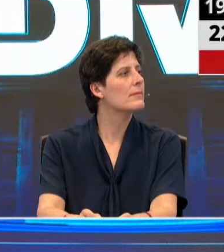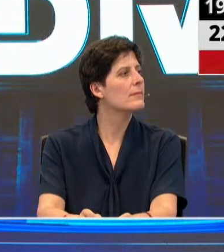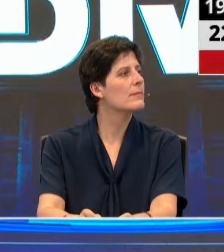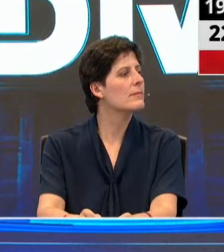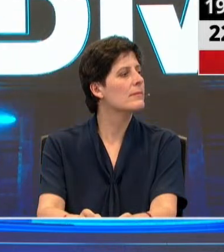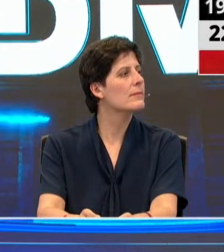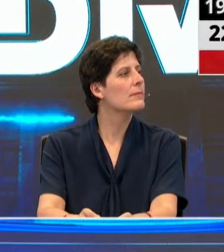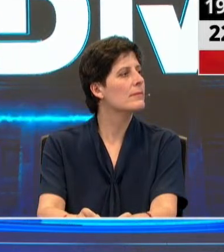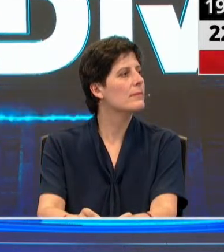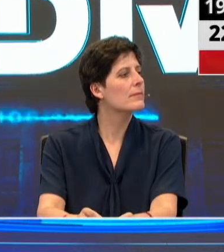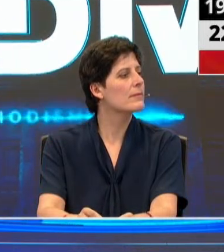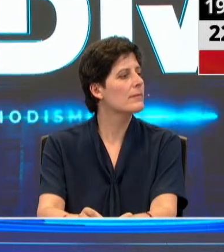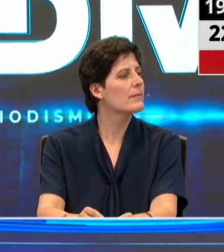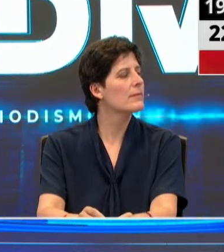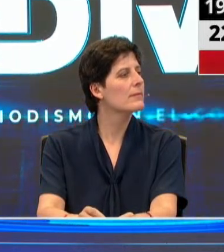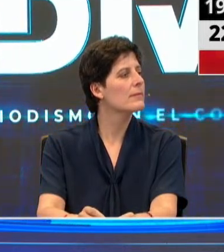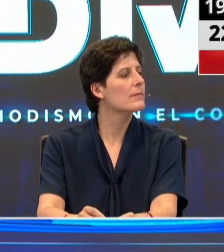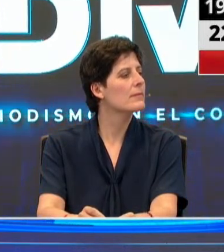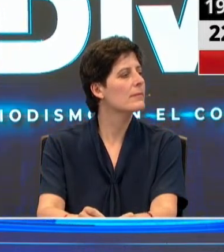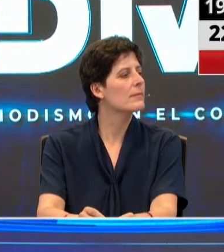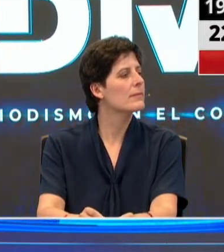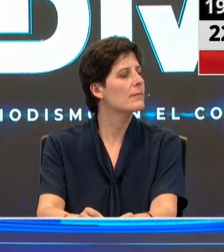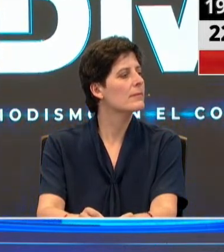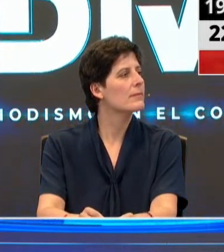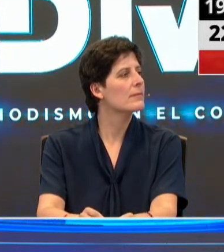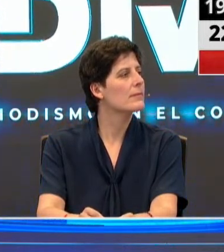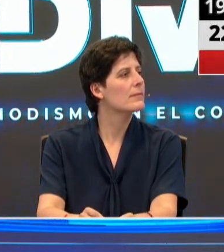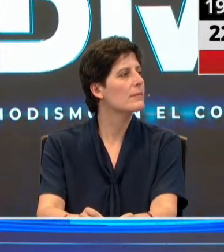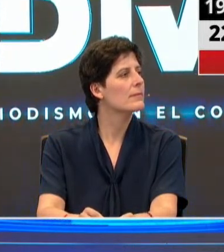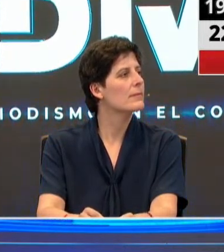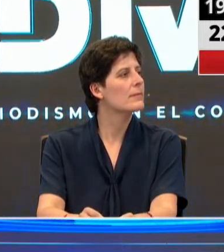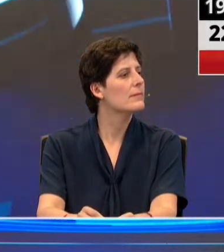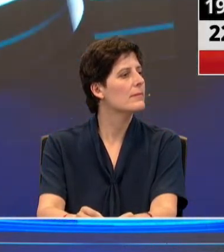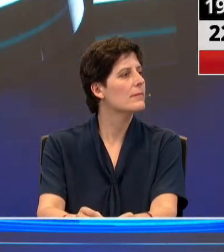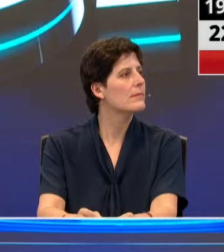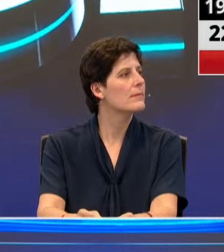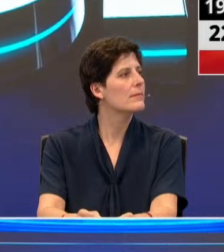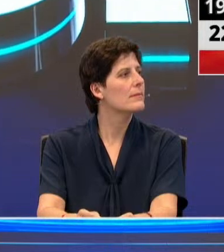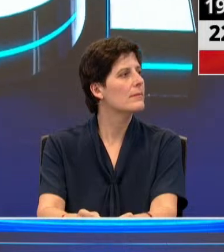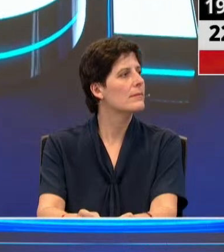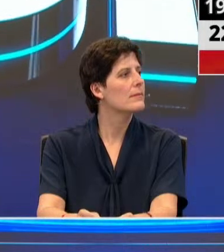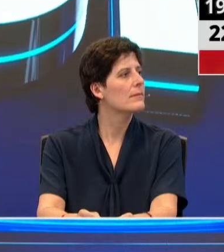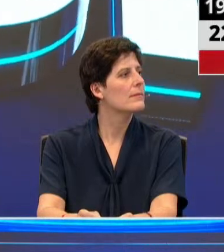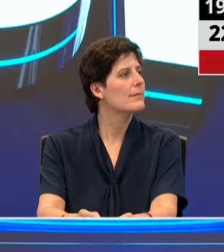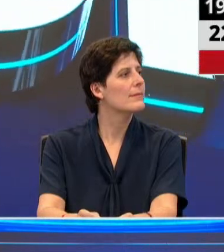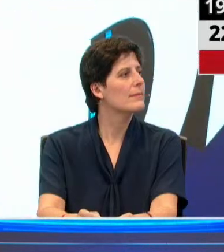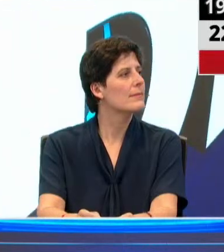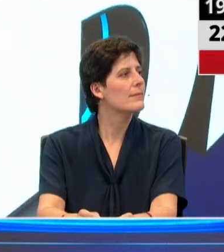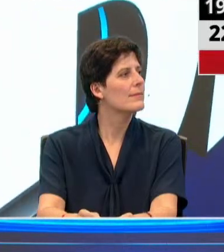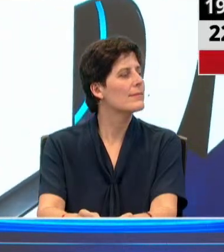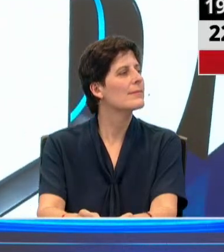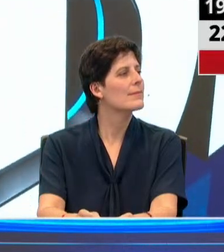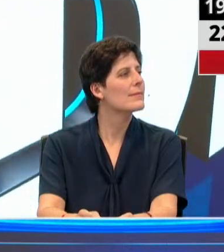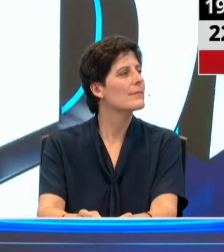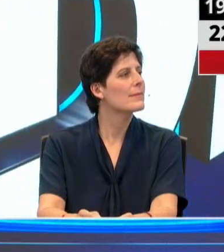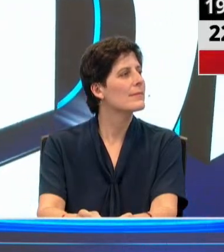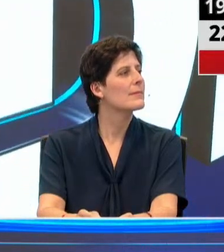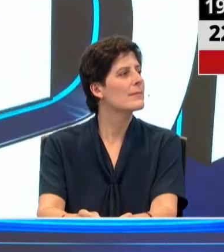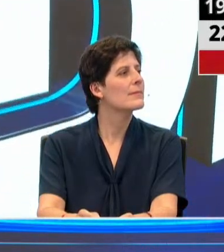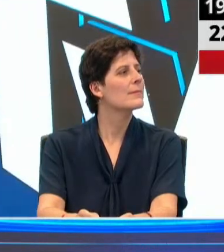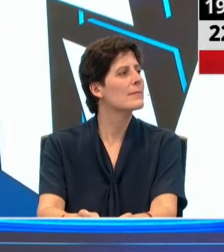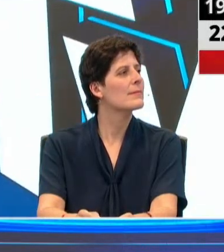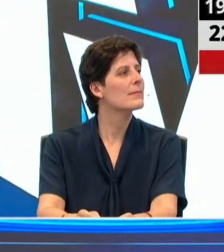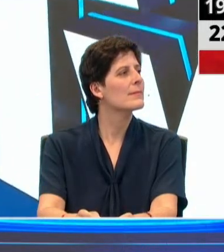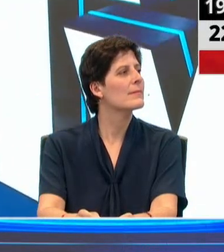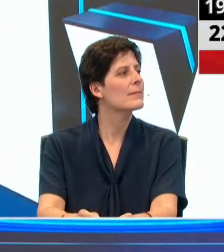cabezas de los partidos, porque muchos de ellos, de las oposiciones, no van a tener referentes puntuales de esos espacios